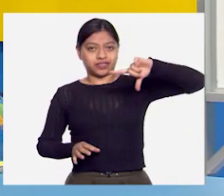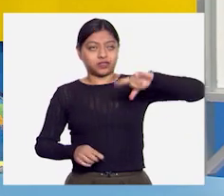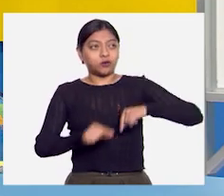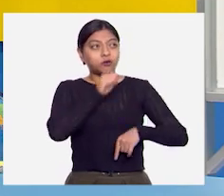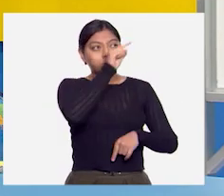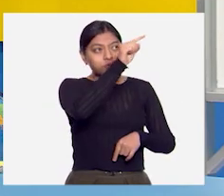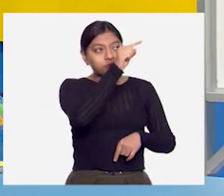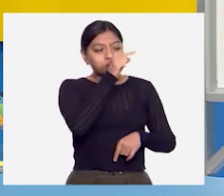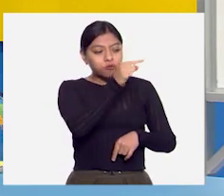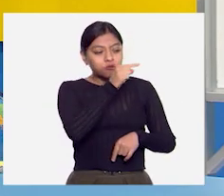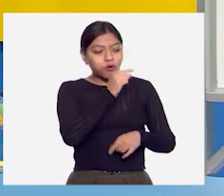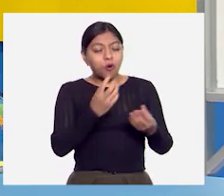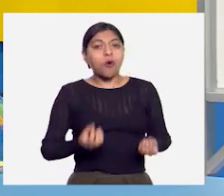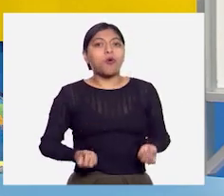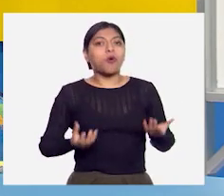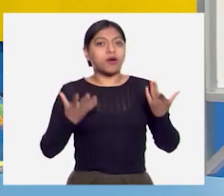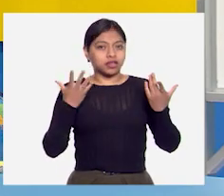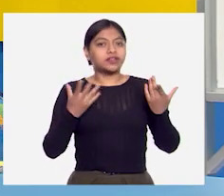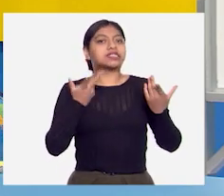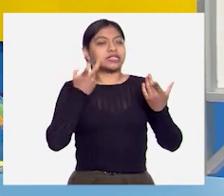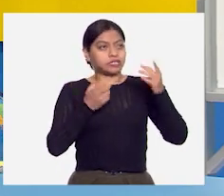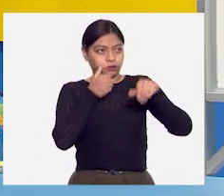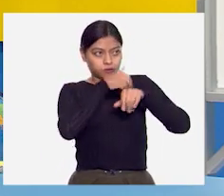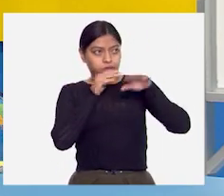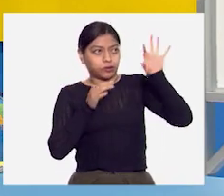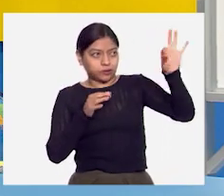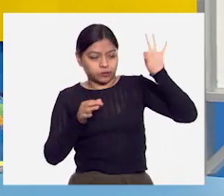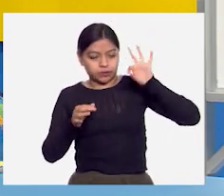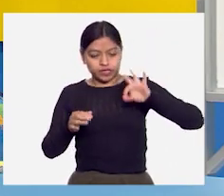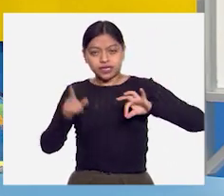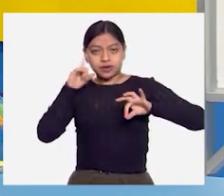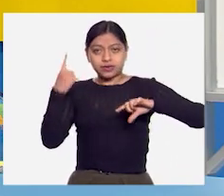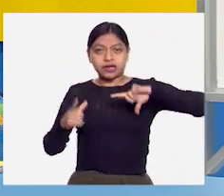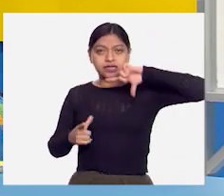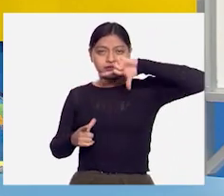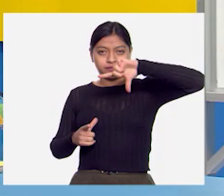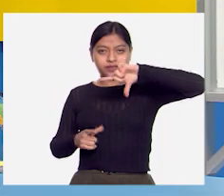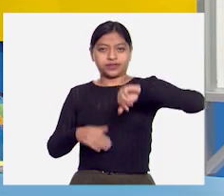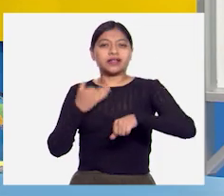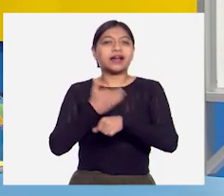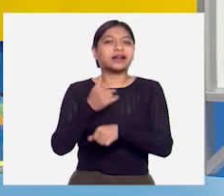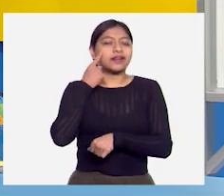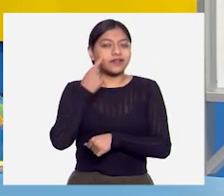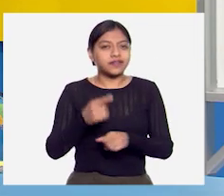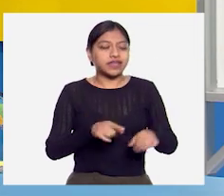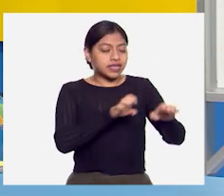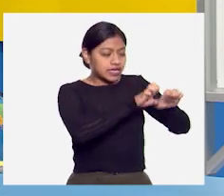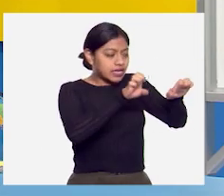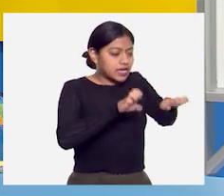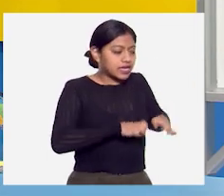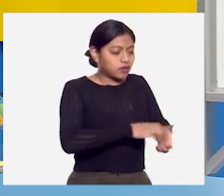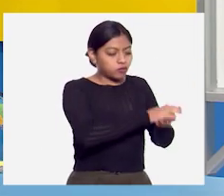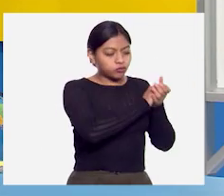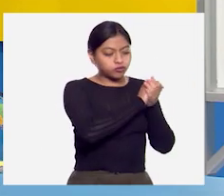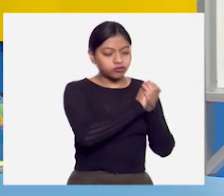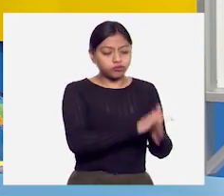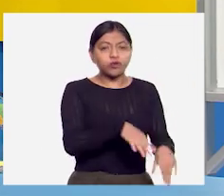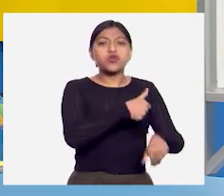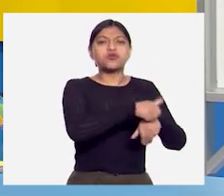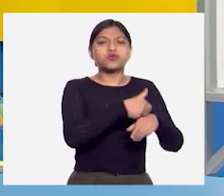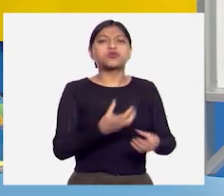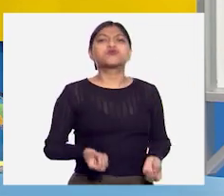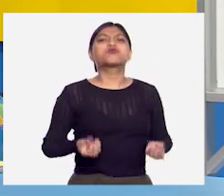número total de datos. En este caso, ¿cuántos datos registró cada equipo en total? Es